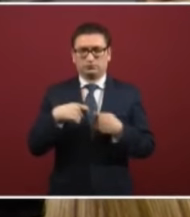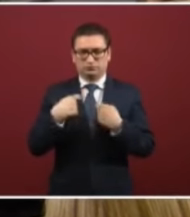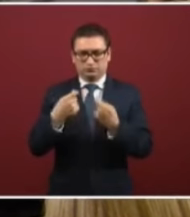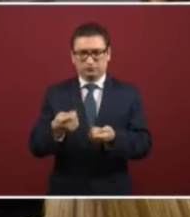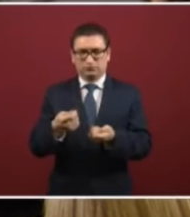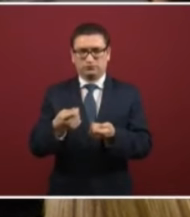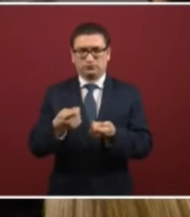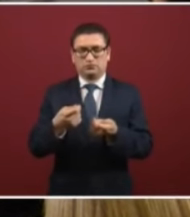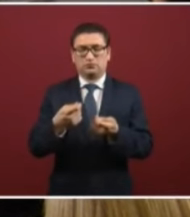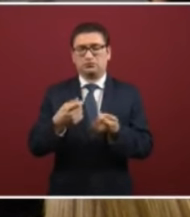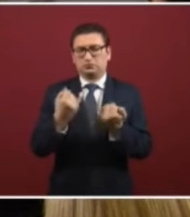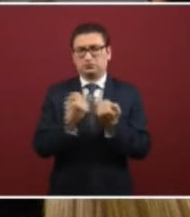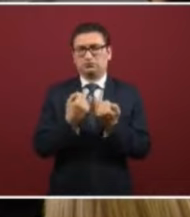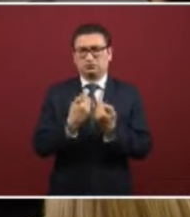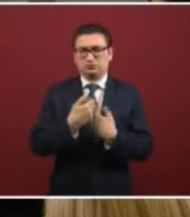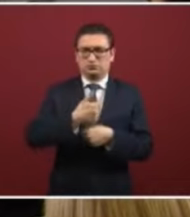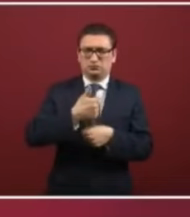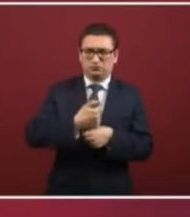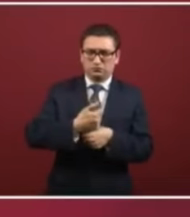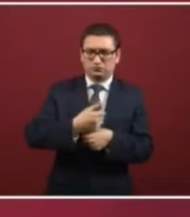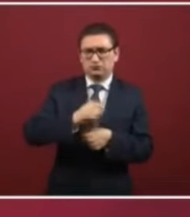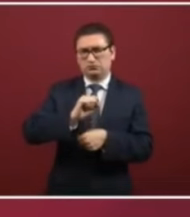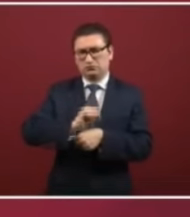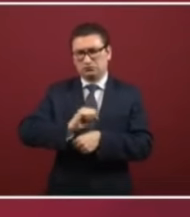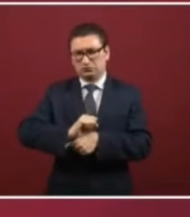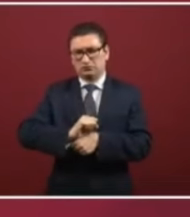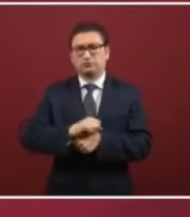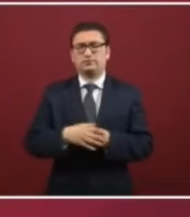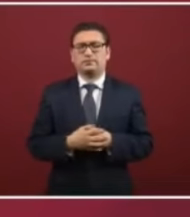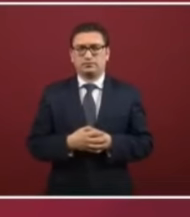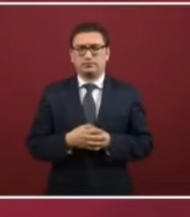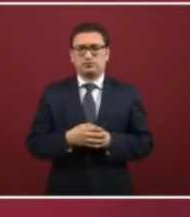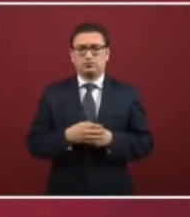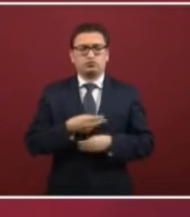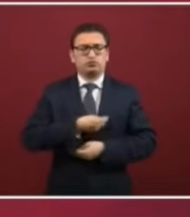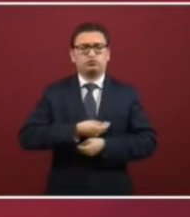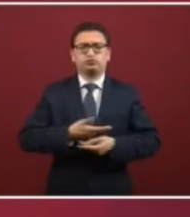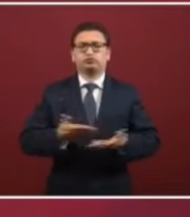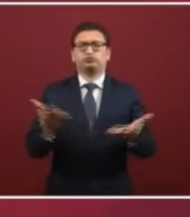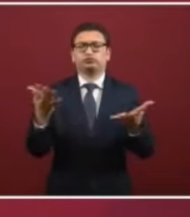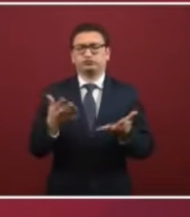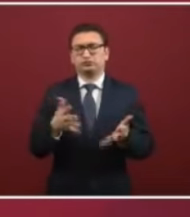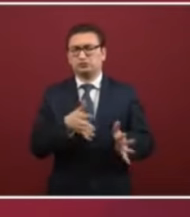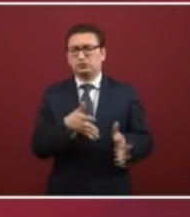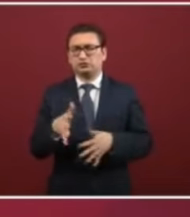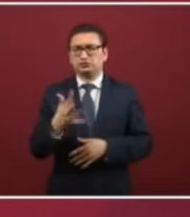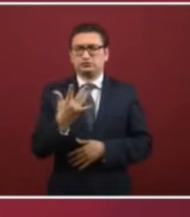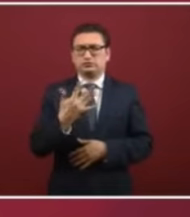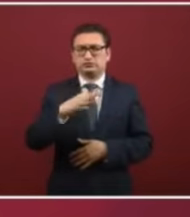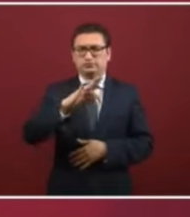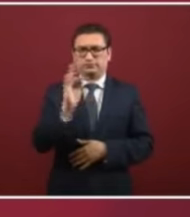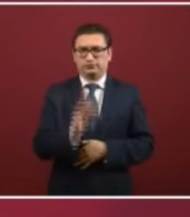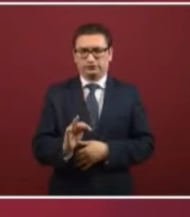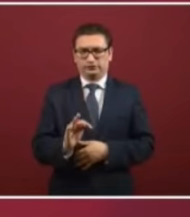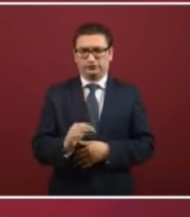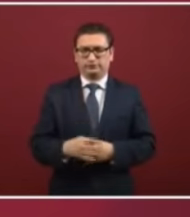para primaria, secundaria, llevamos como el